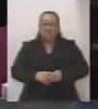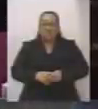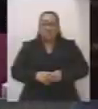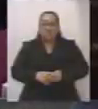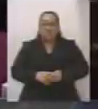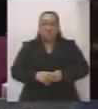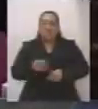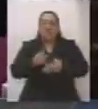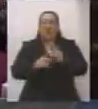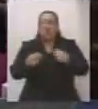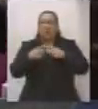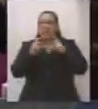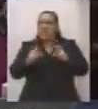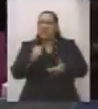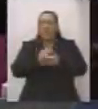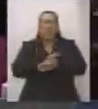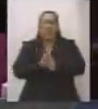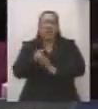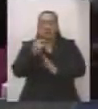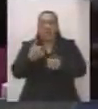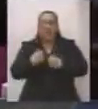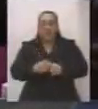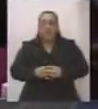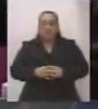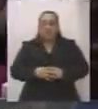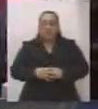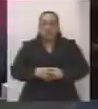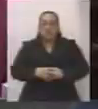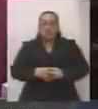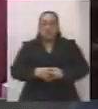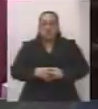estos certificados para obtener